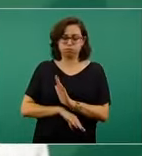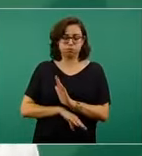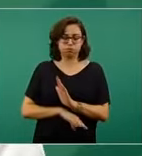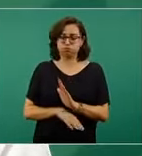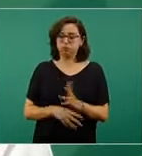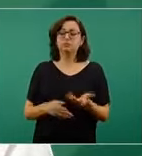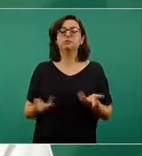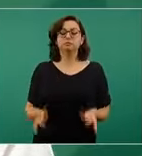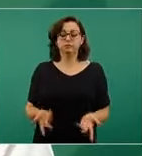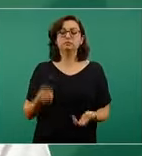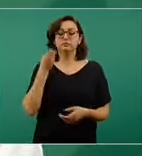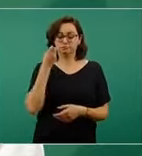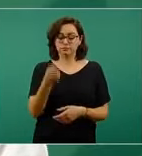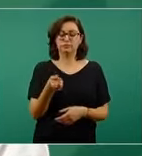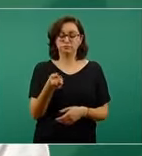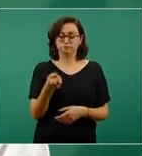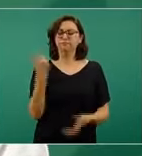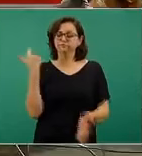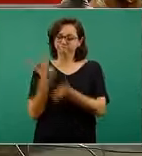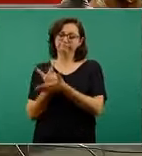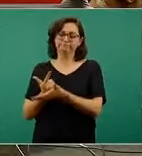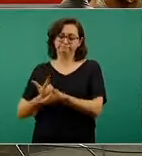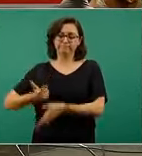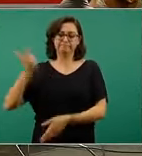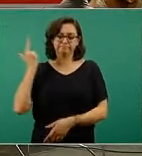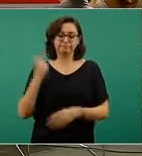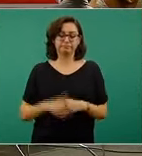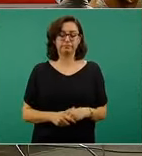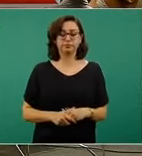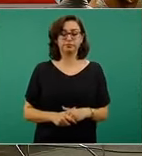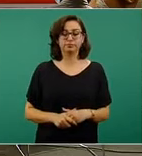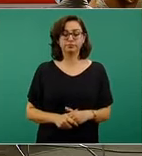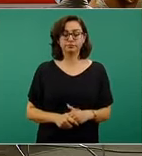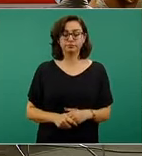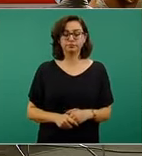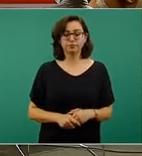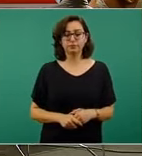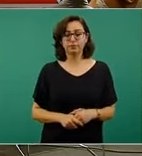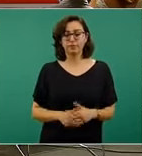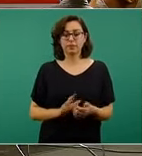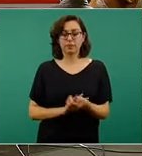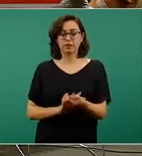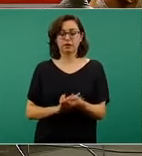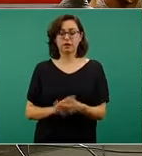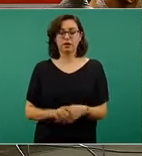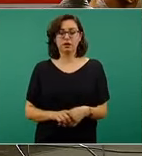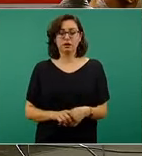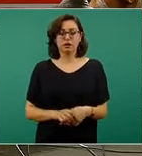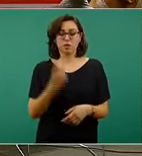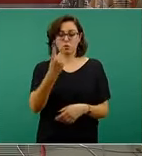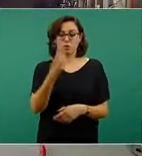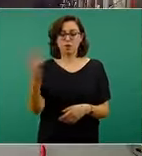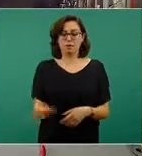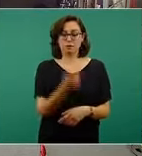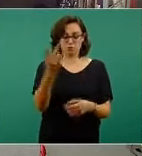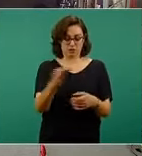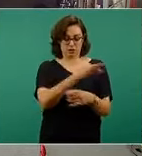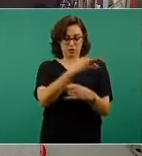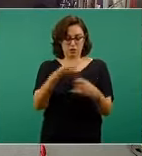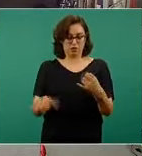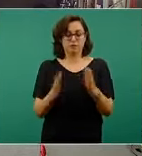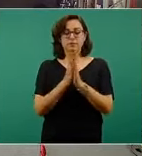casi cero, y eso desde luego pone en peligro la vida. Muchas gracias. Nos da tiempo para una última. Miguel,